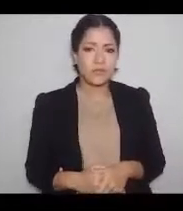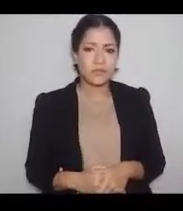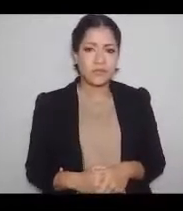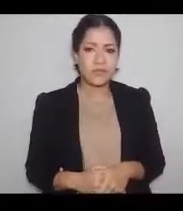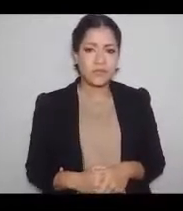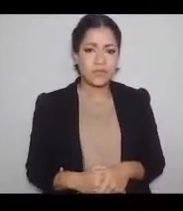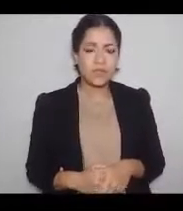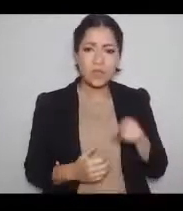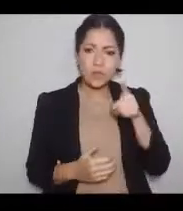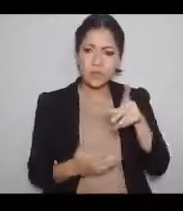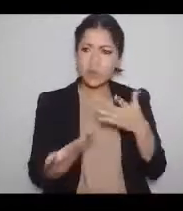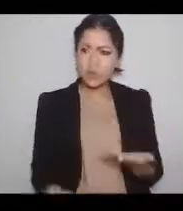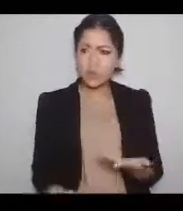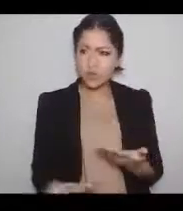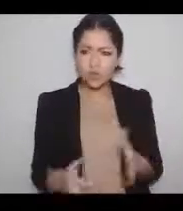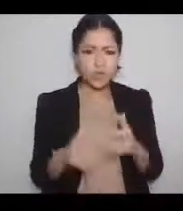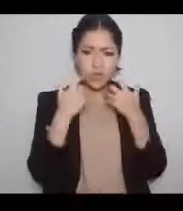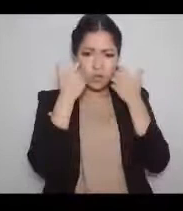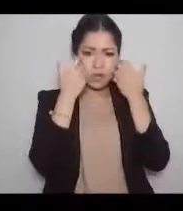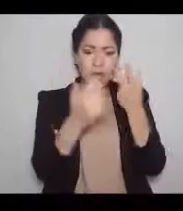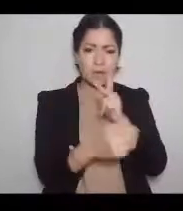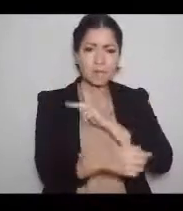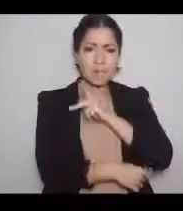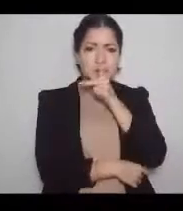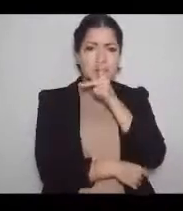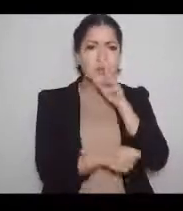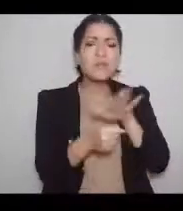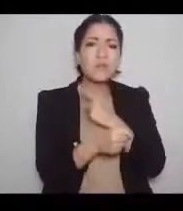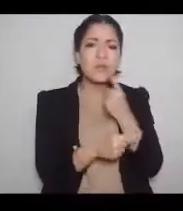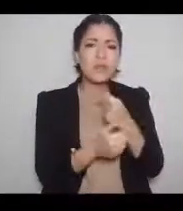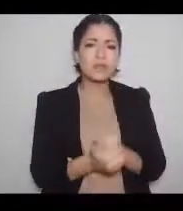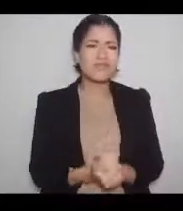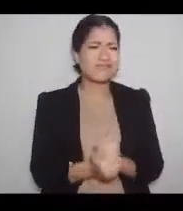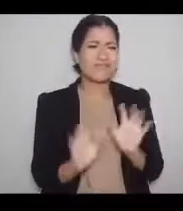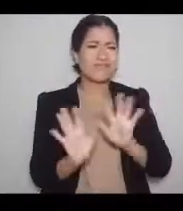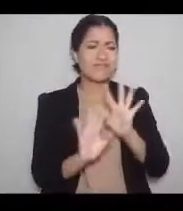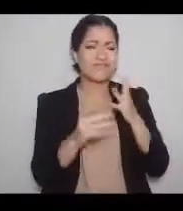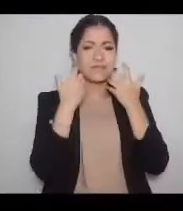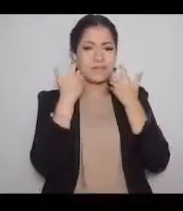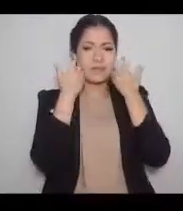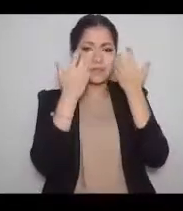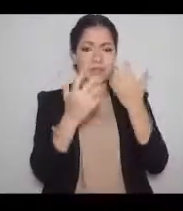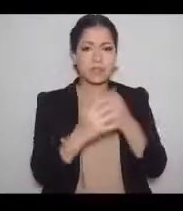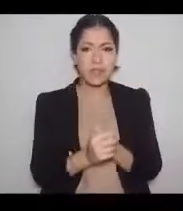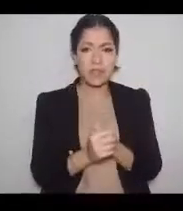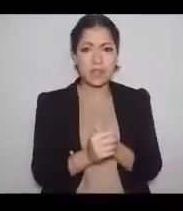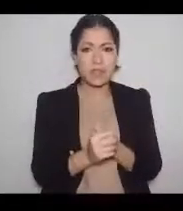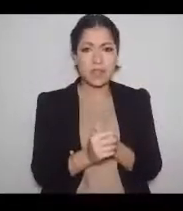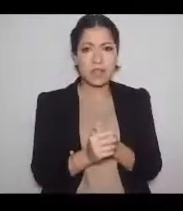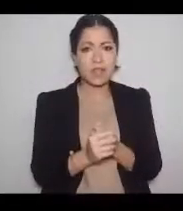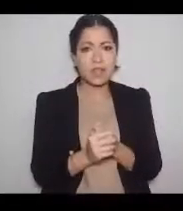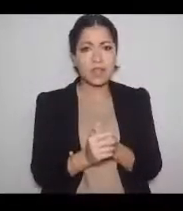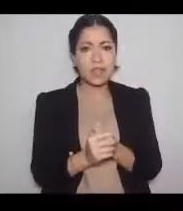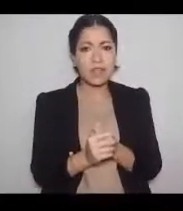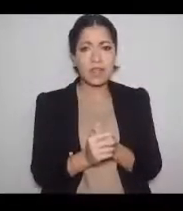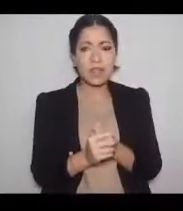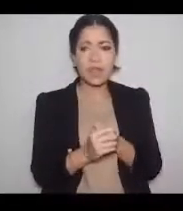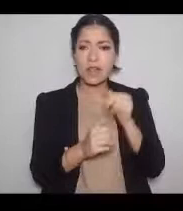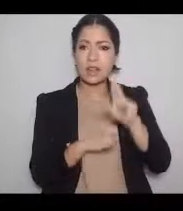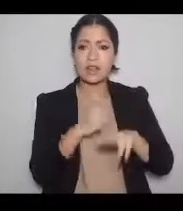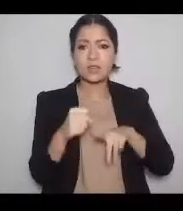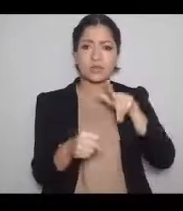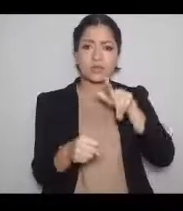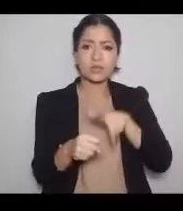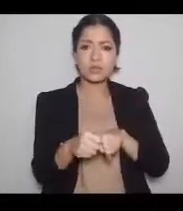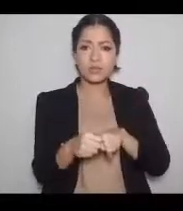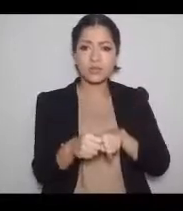¿Por qué no quisiste ser mi padre? No quiero hablar de eso. La naturaleza es circular. Era el eslogan